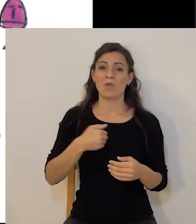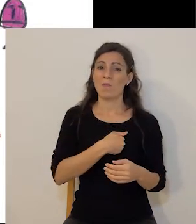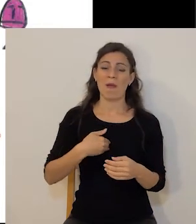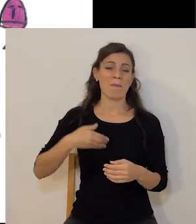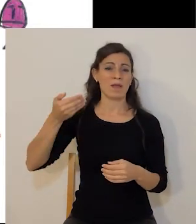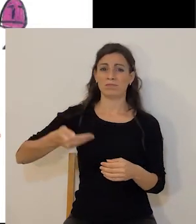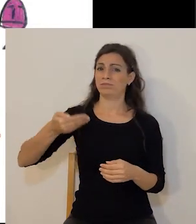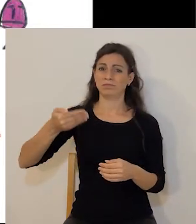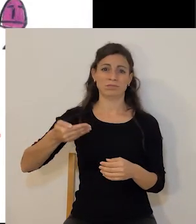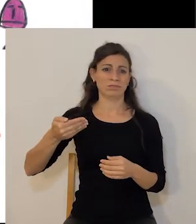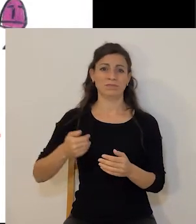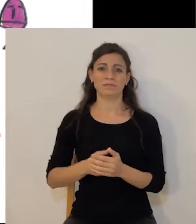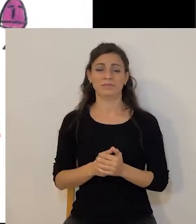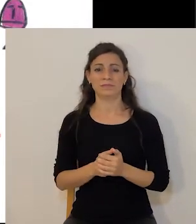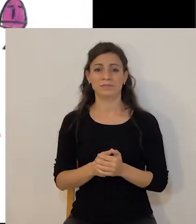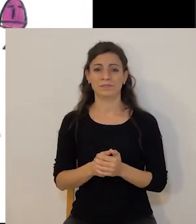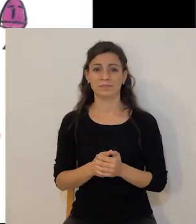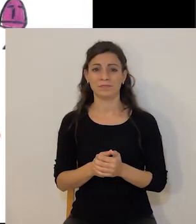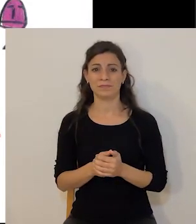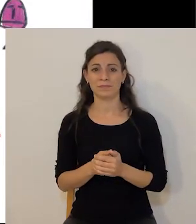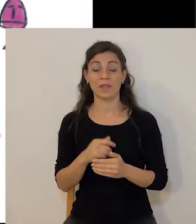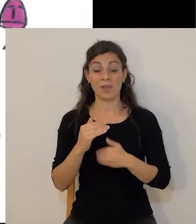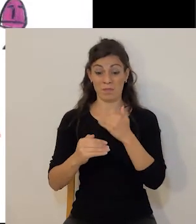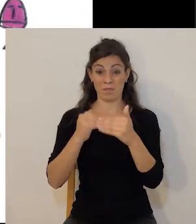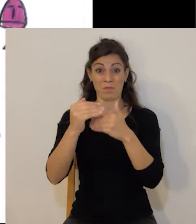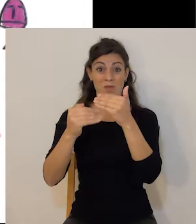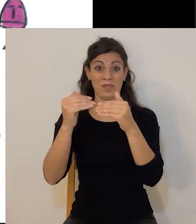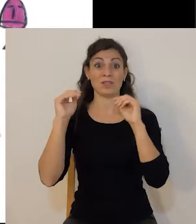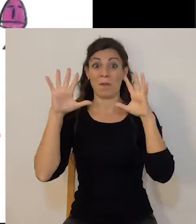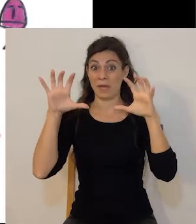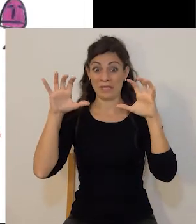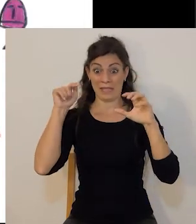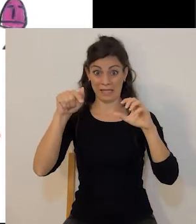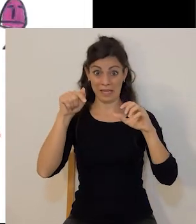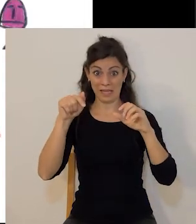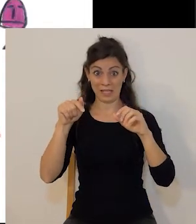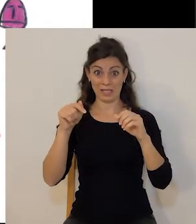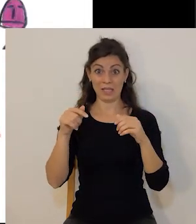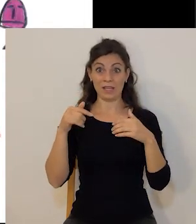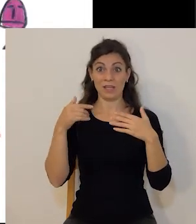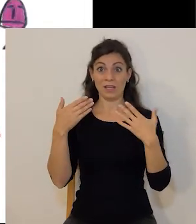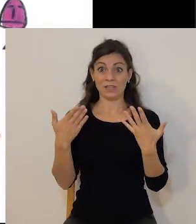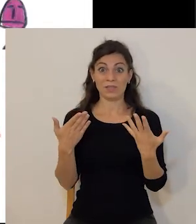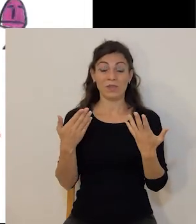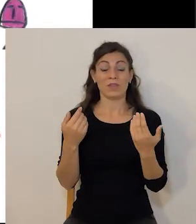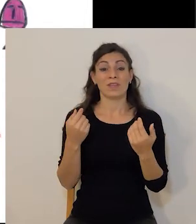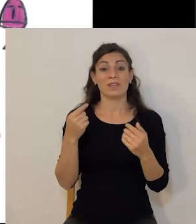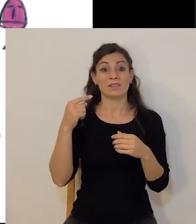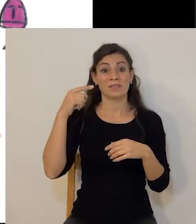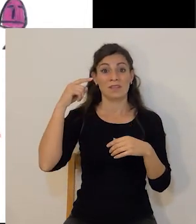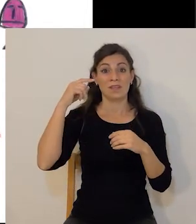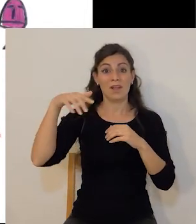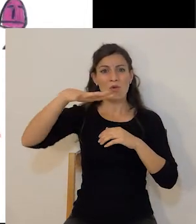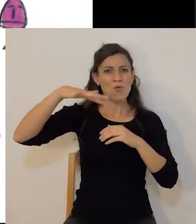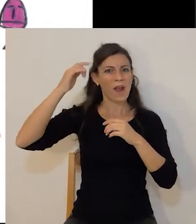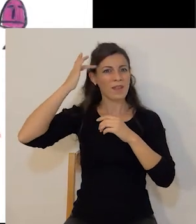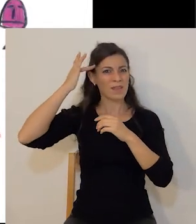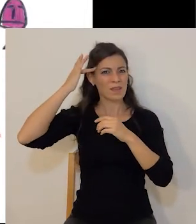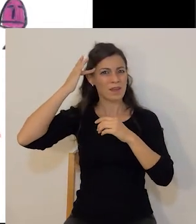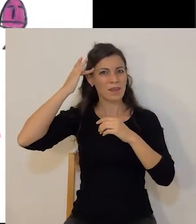prioritario en los procesos de aprendizaje. Entonces, tanto la amígdala como el hipocampo son